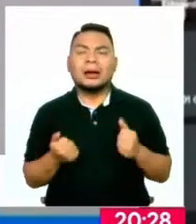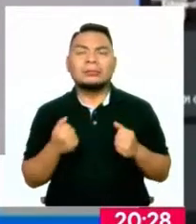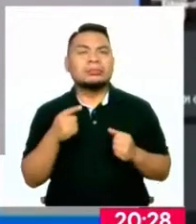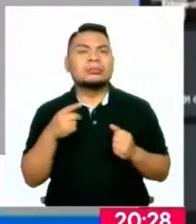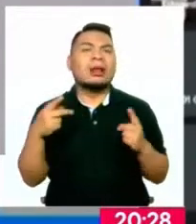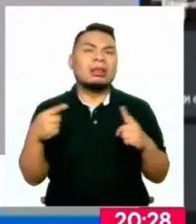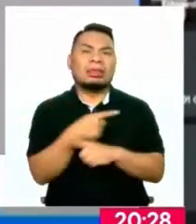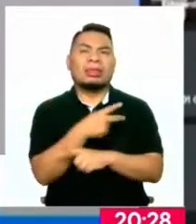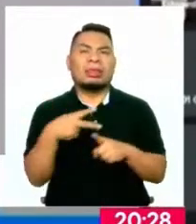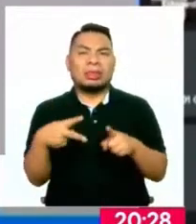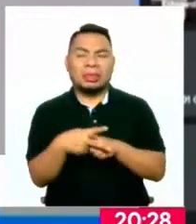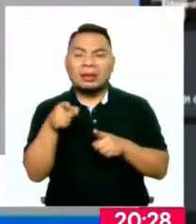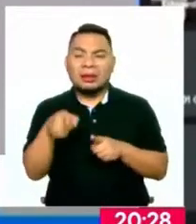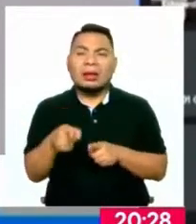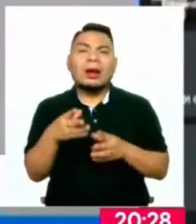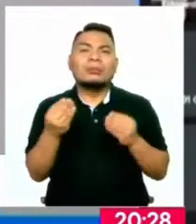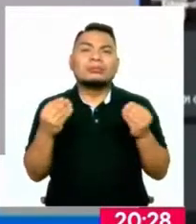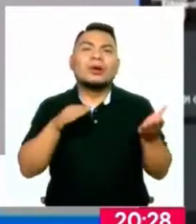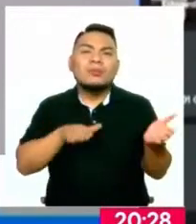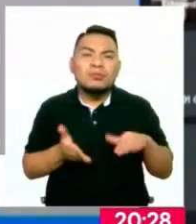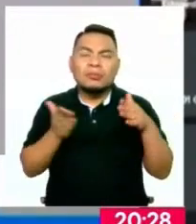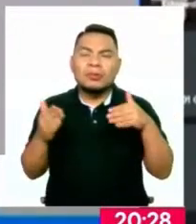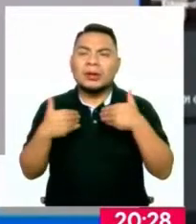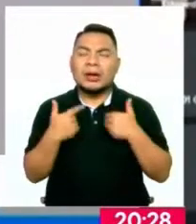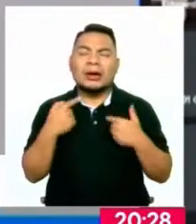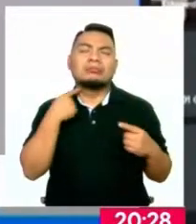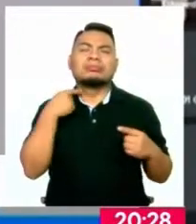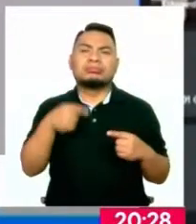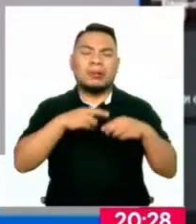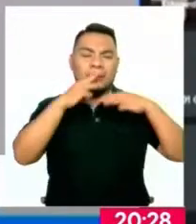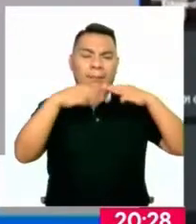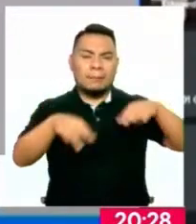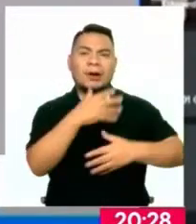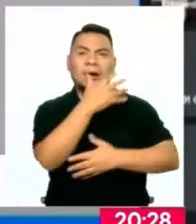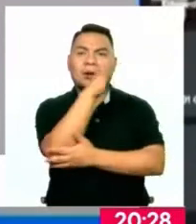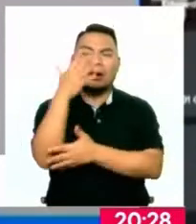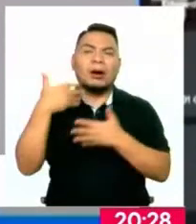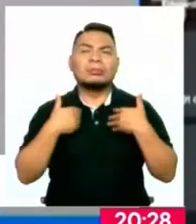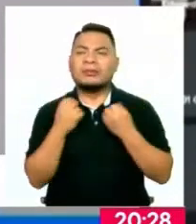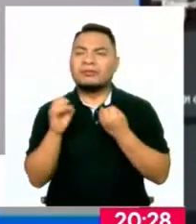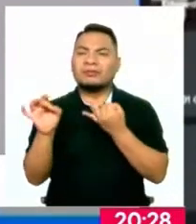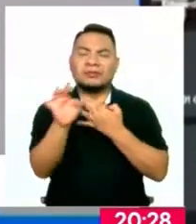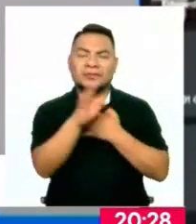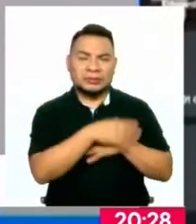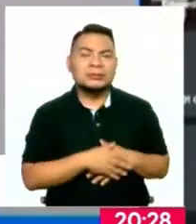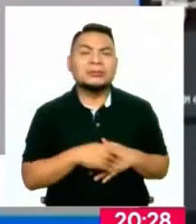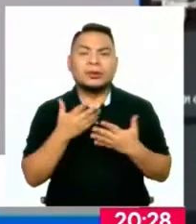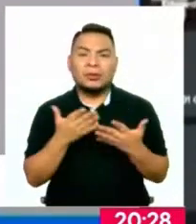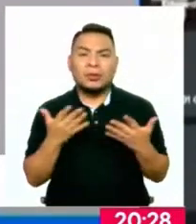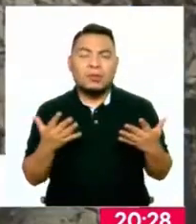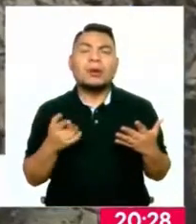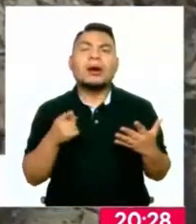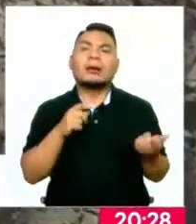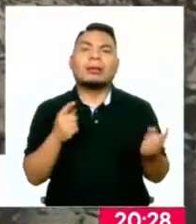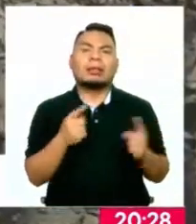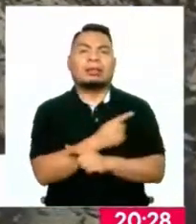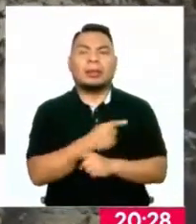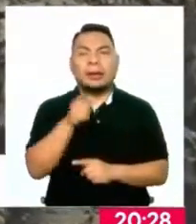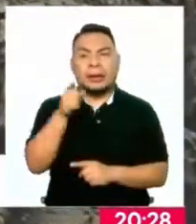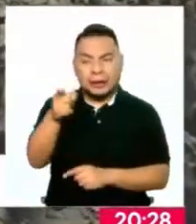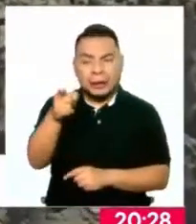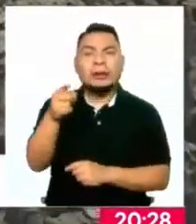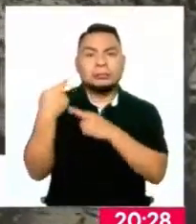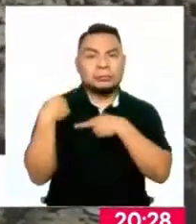ambiental, generando muerte y afectación grave a la fauna y flora de mar y a los recursos hidrobiológicos.